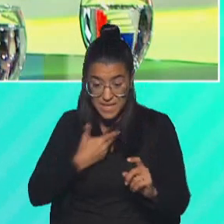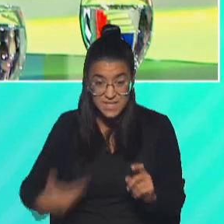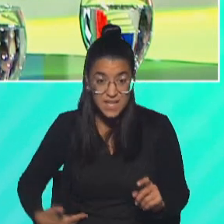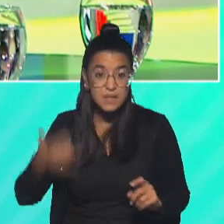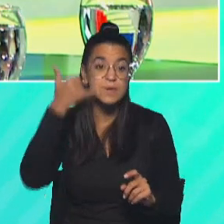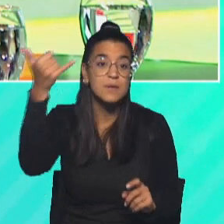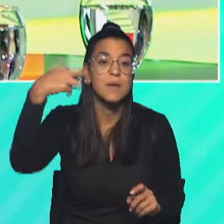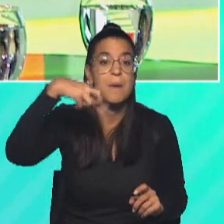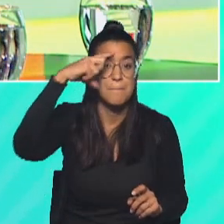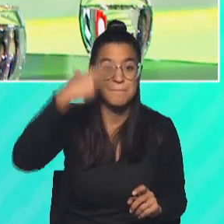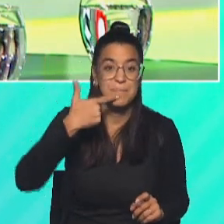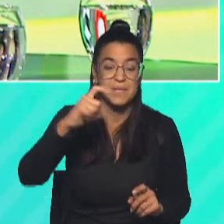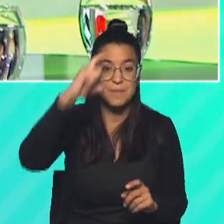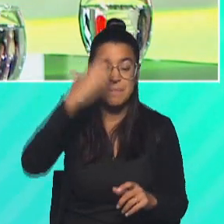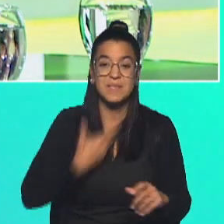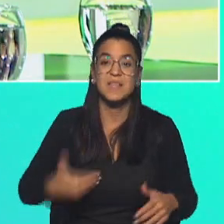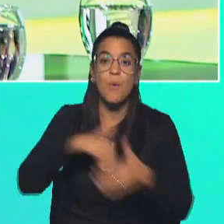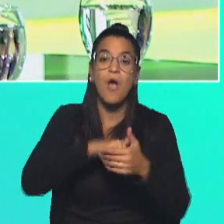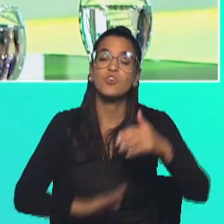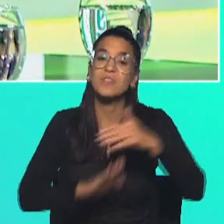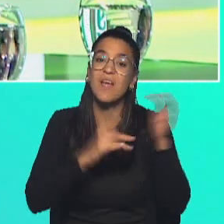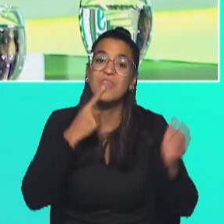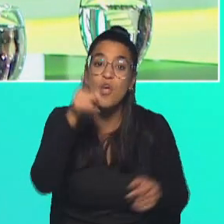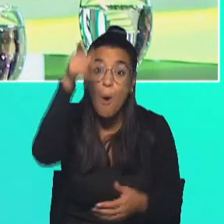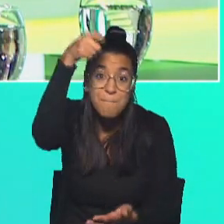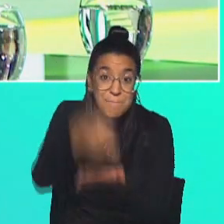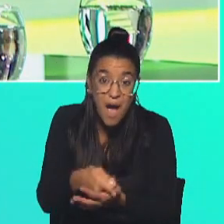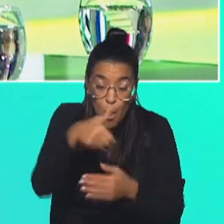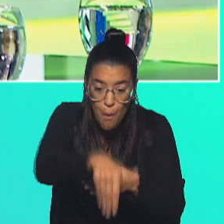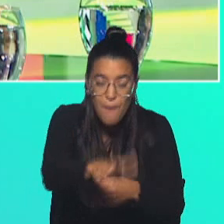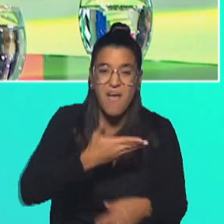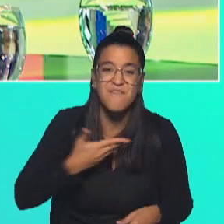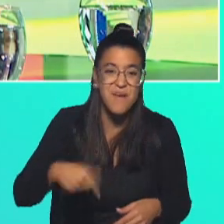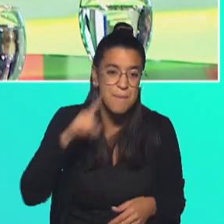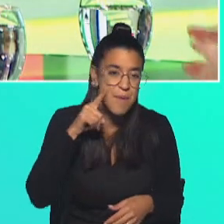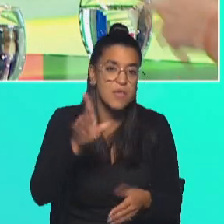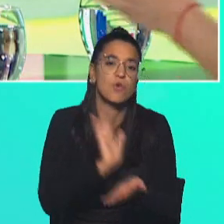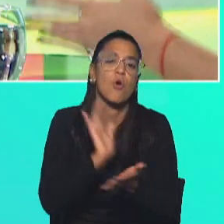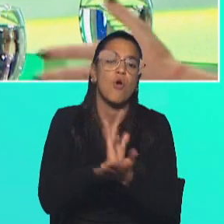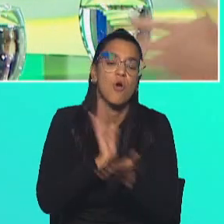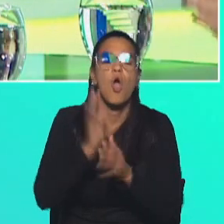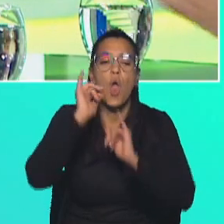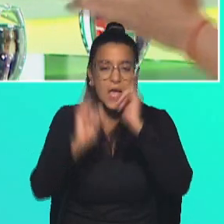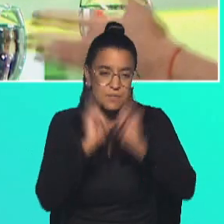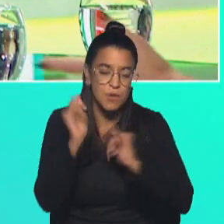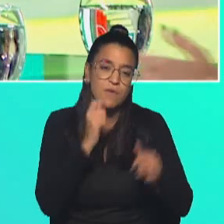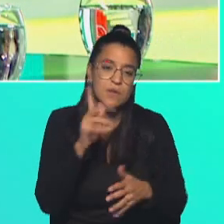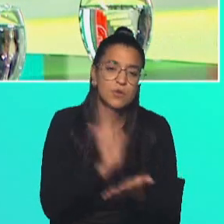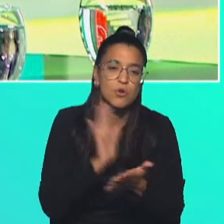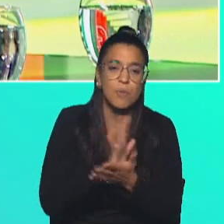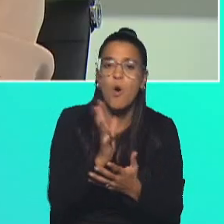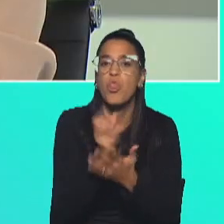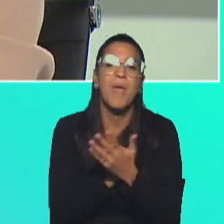llamó a Miguel Pese, presidente del Banco Central, y le dijo, ese pago que hay que hacerle al FMI, que es como lo explicó fácilmente, dijo, es un